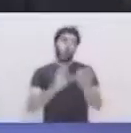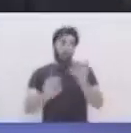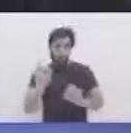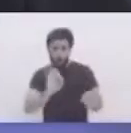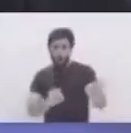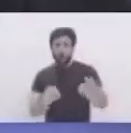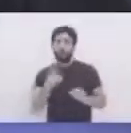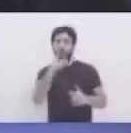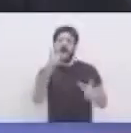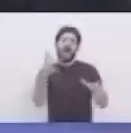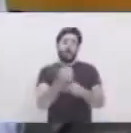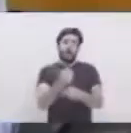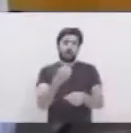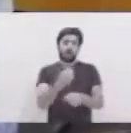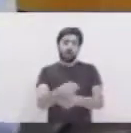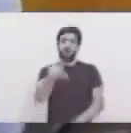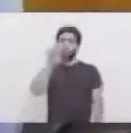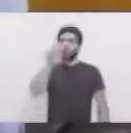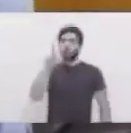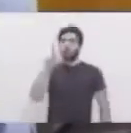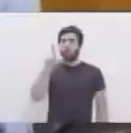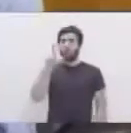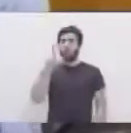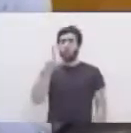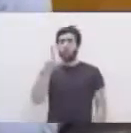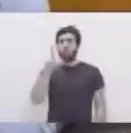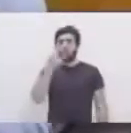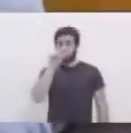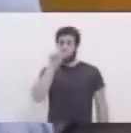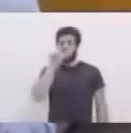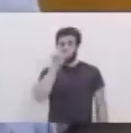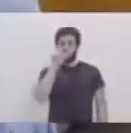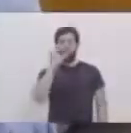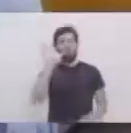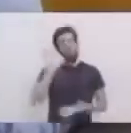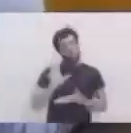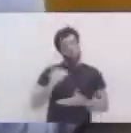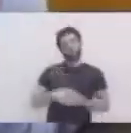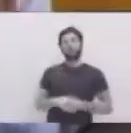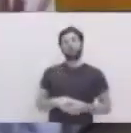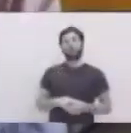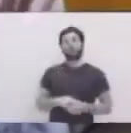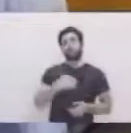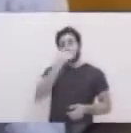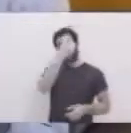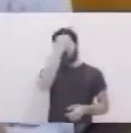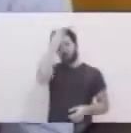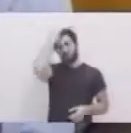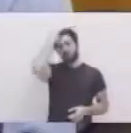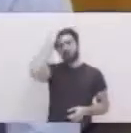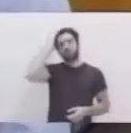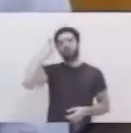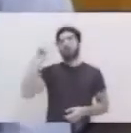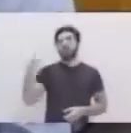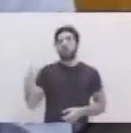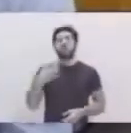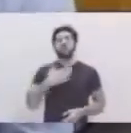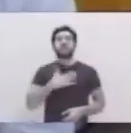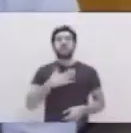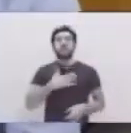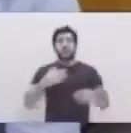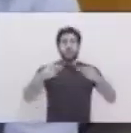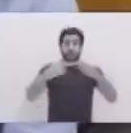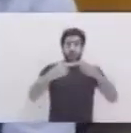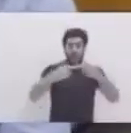pollo. ¿Les parece? Bueno, la historia se llama La Otra Orilla. Es un cuento basado en la historia